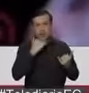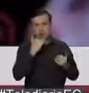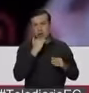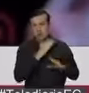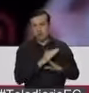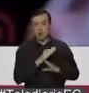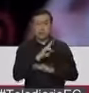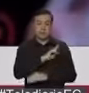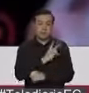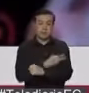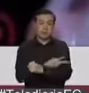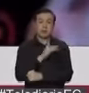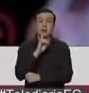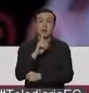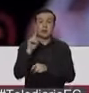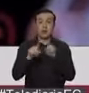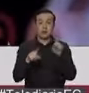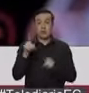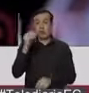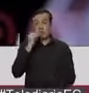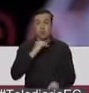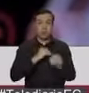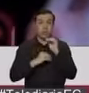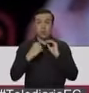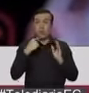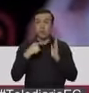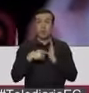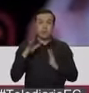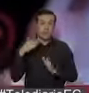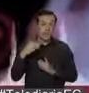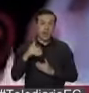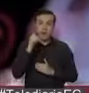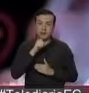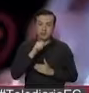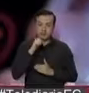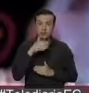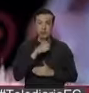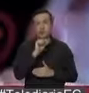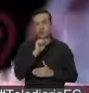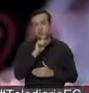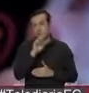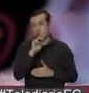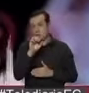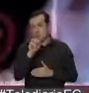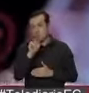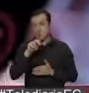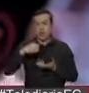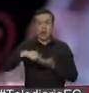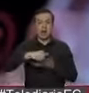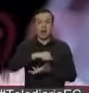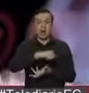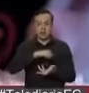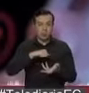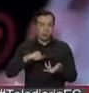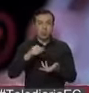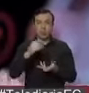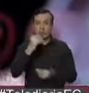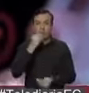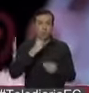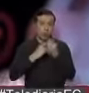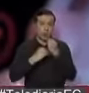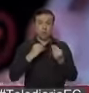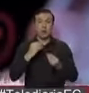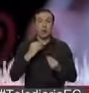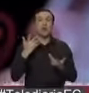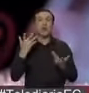vitamina D está presente en algunos alimentos como pescados azules, salmón, atún fresco, mariscos, en el